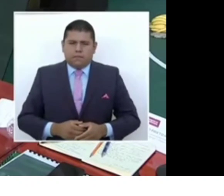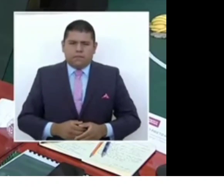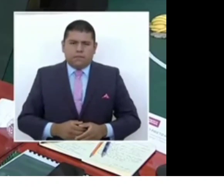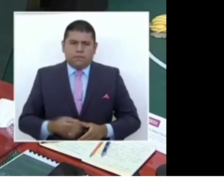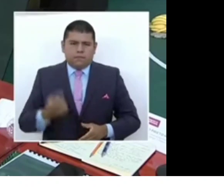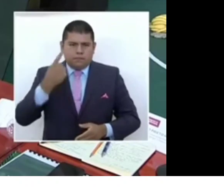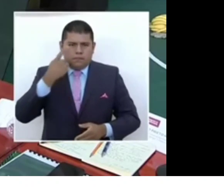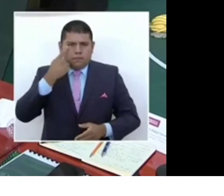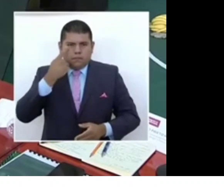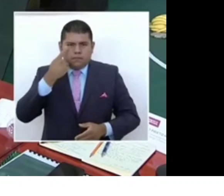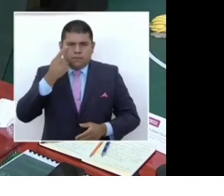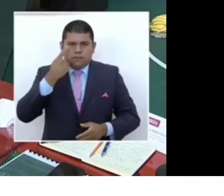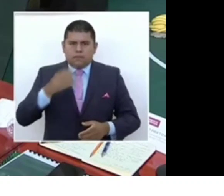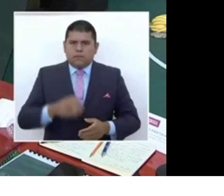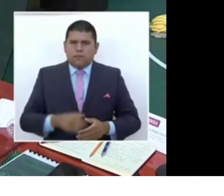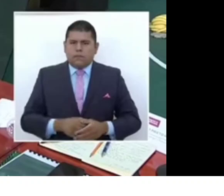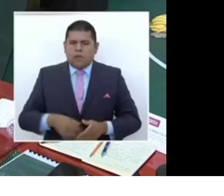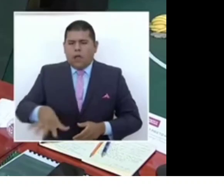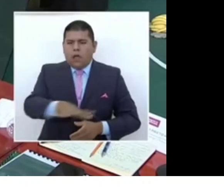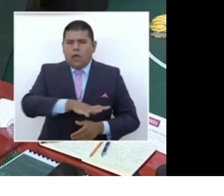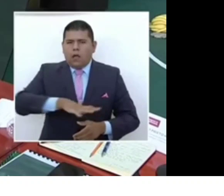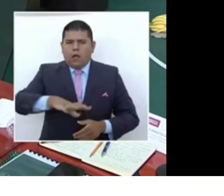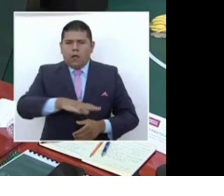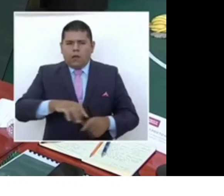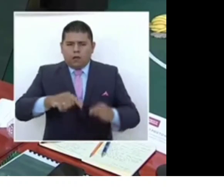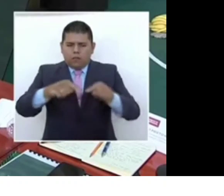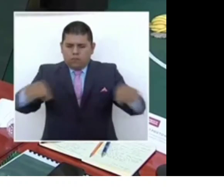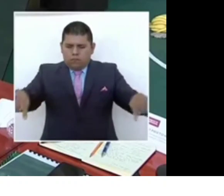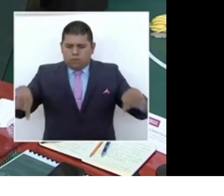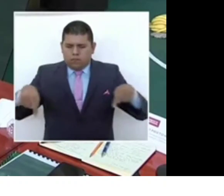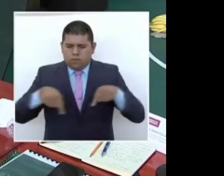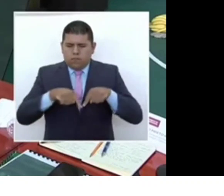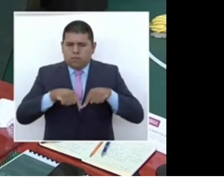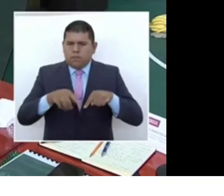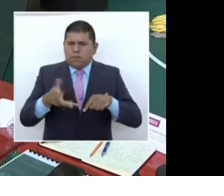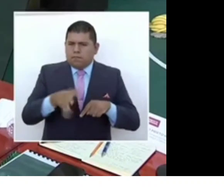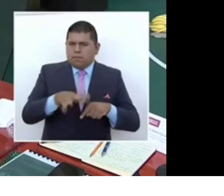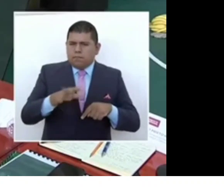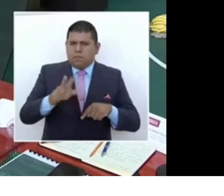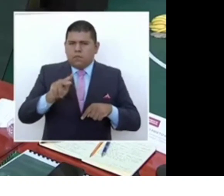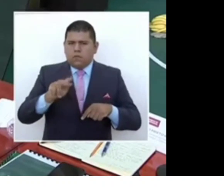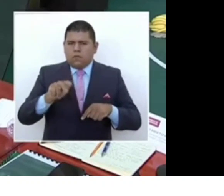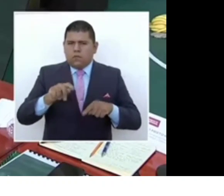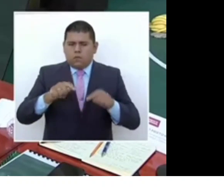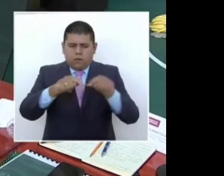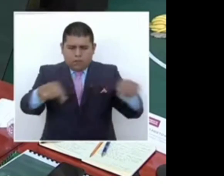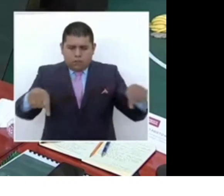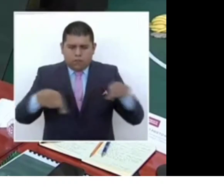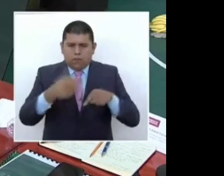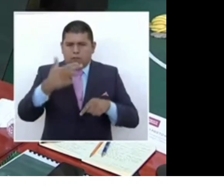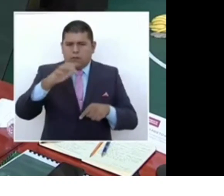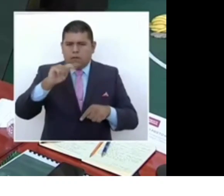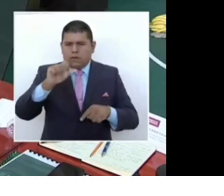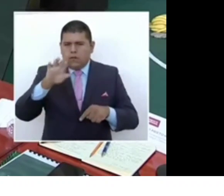la utilización de un terreno de más de 80 hectáreas,